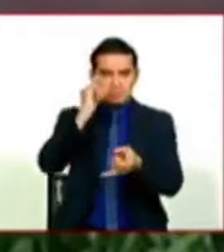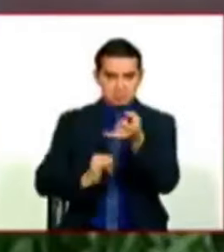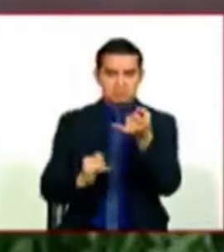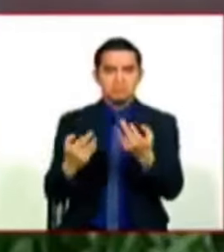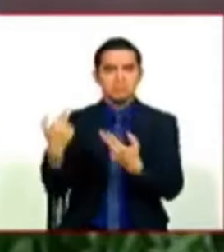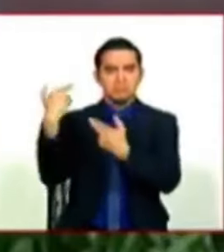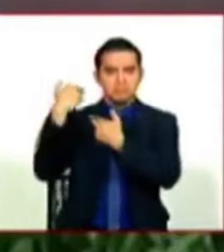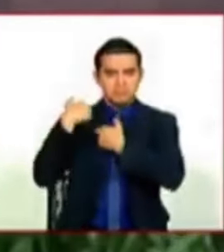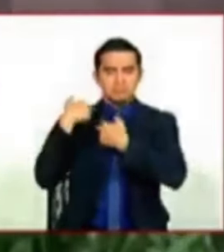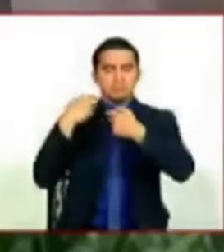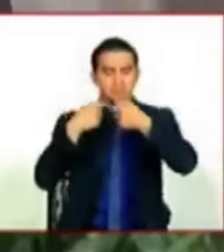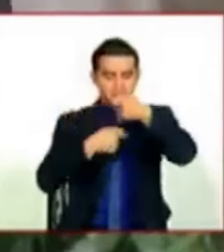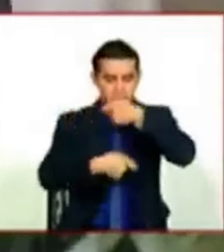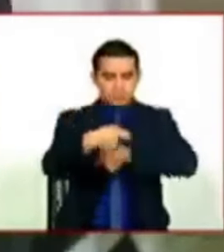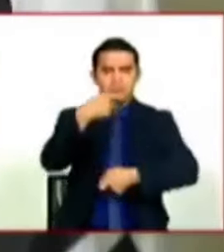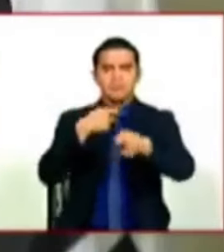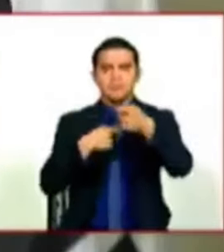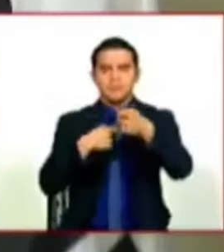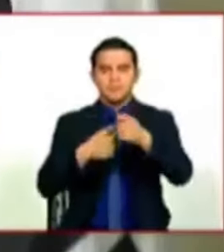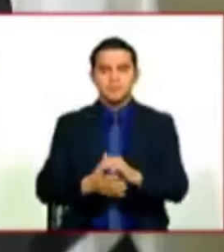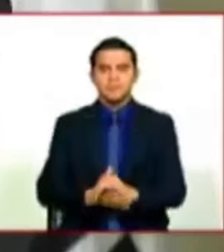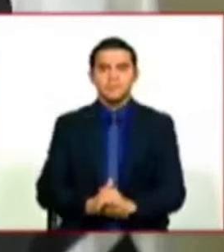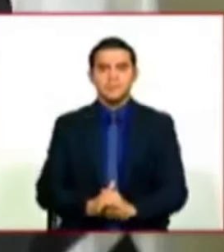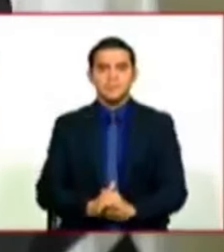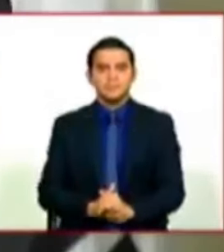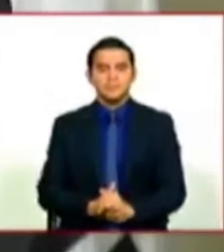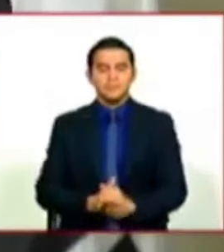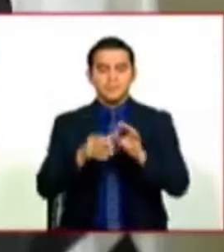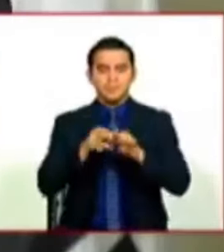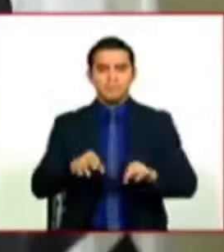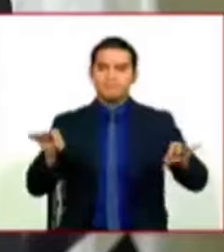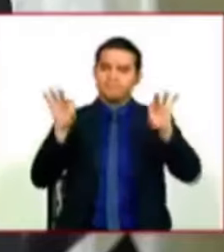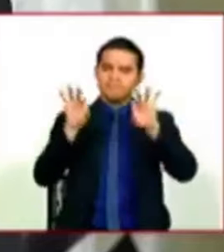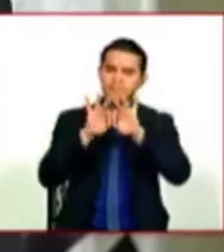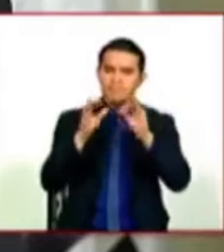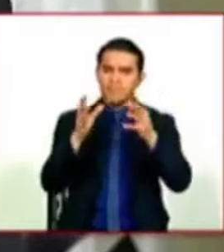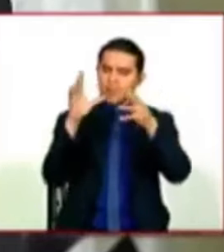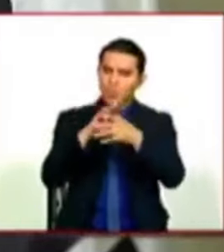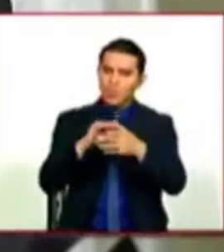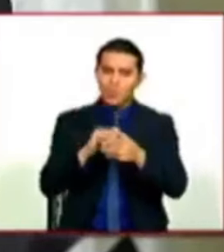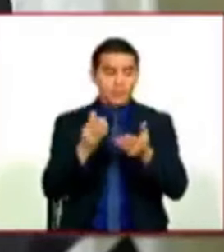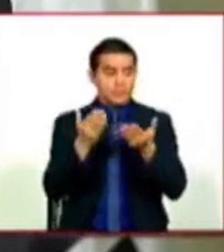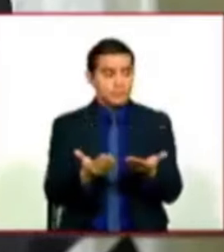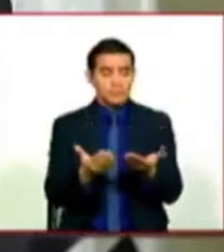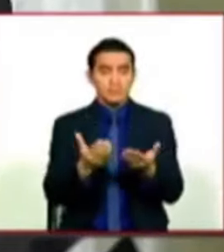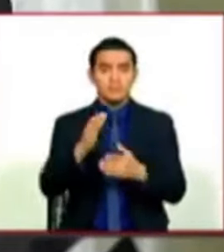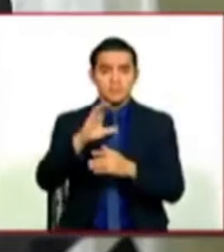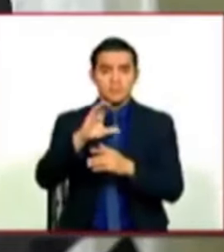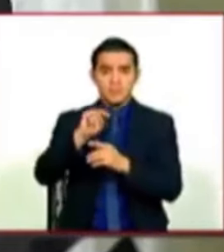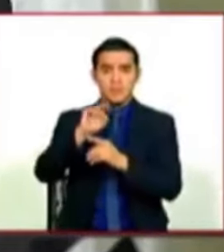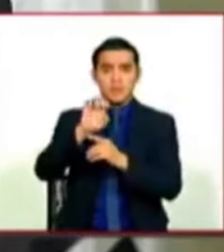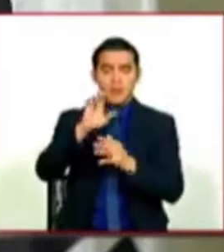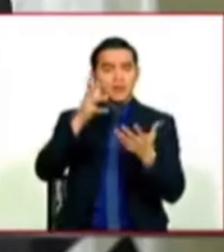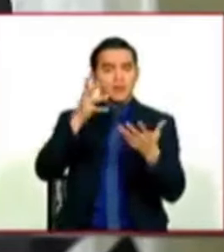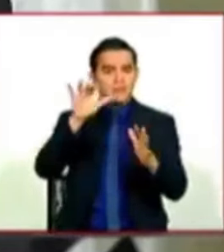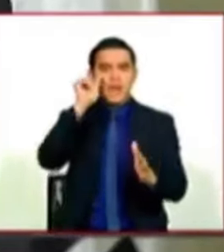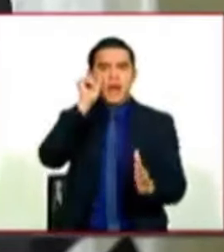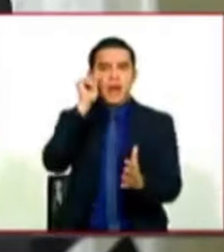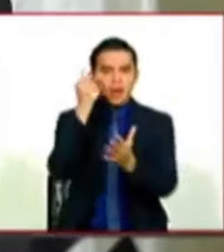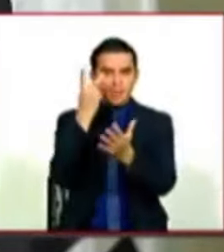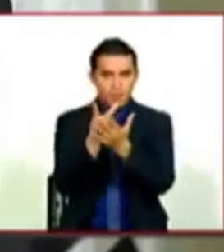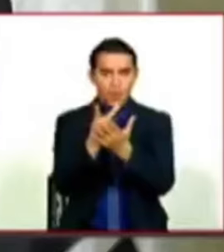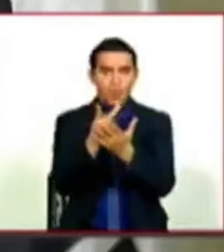funciones. Es importante destacar que el CNE ya cuenta con la aprobación tanto